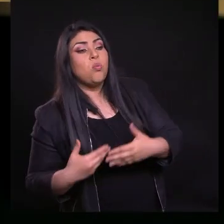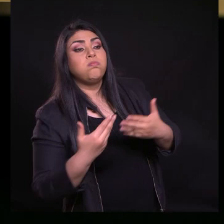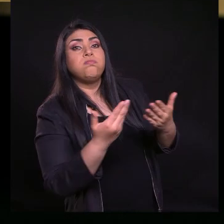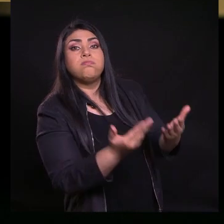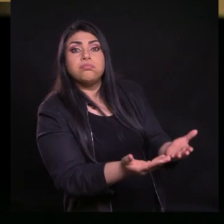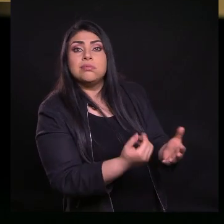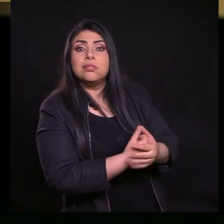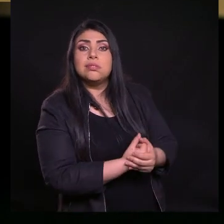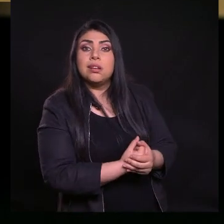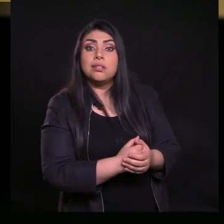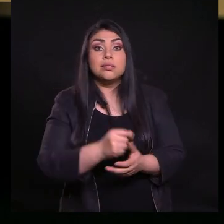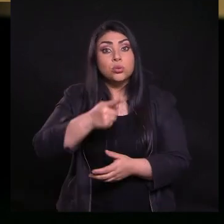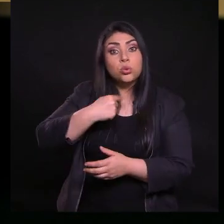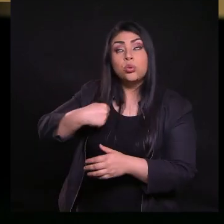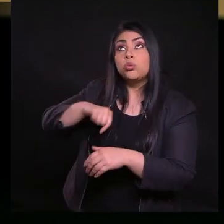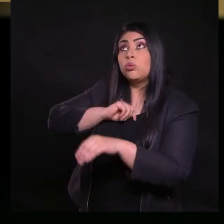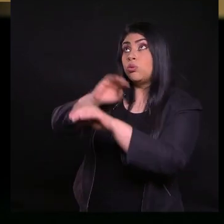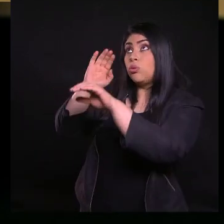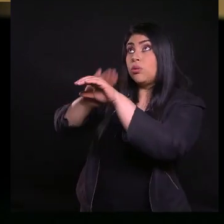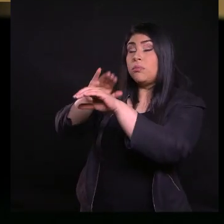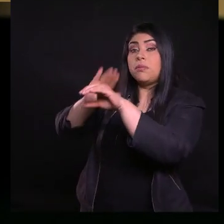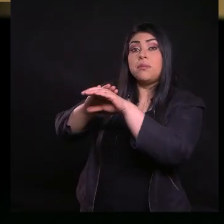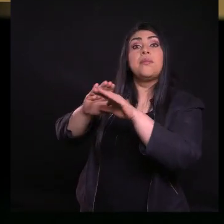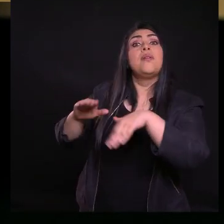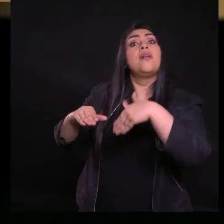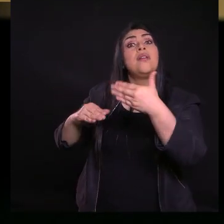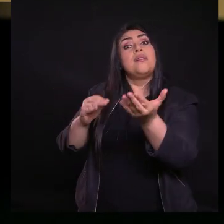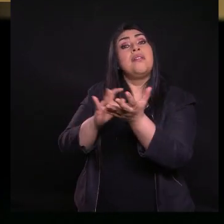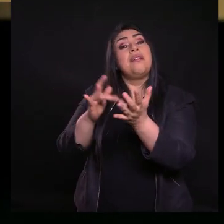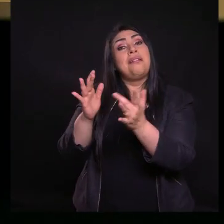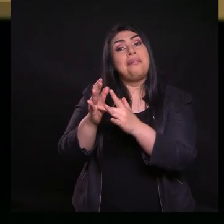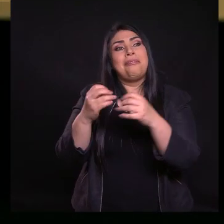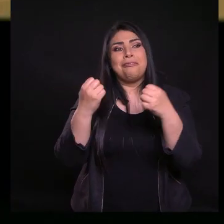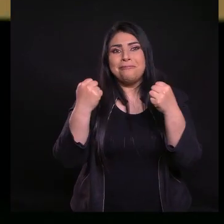si lo pidiéramos todo dice su palabra